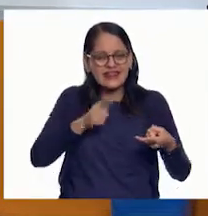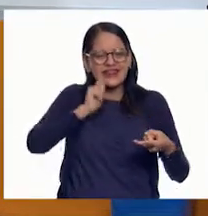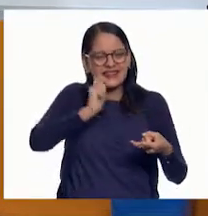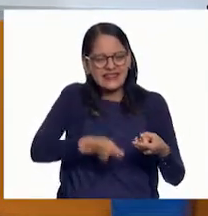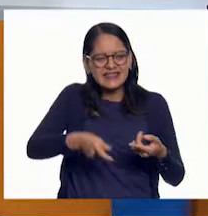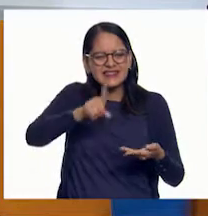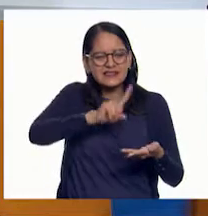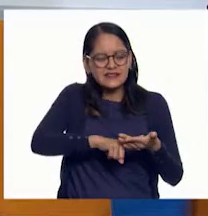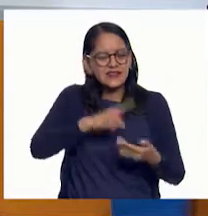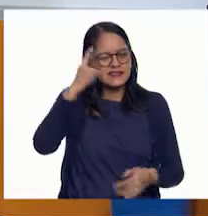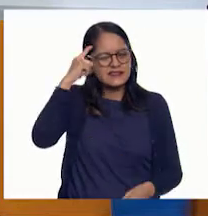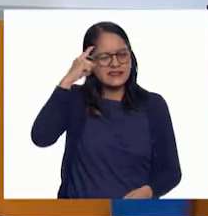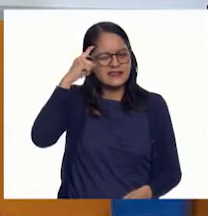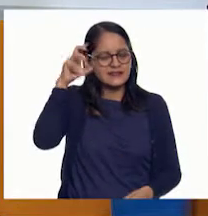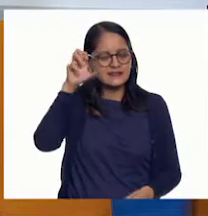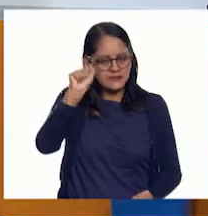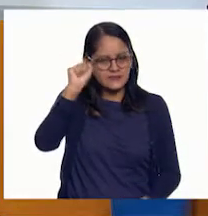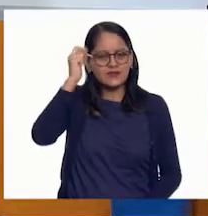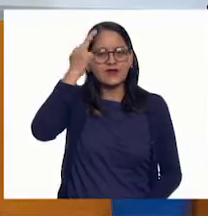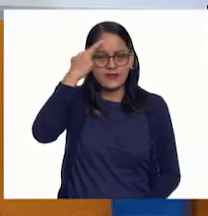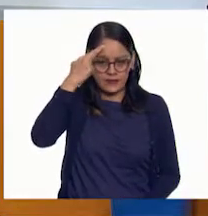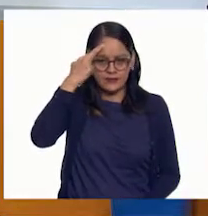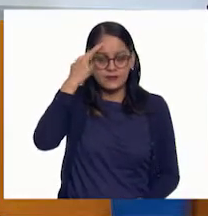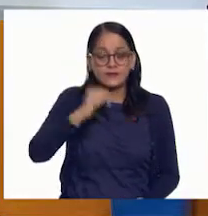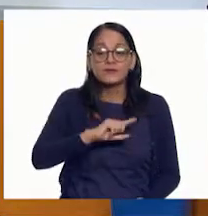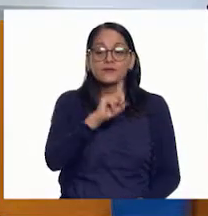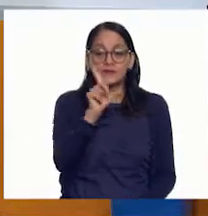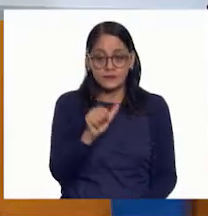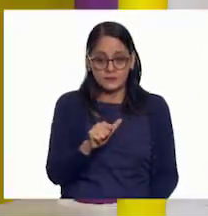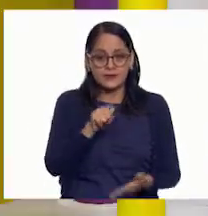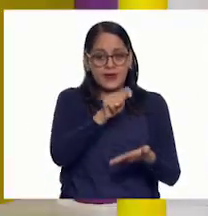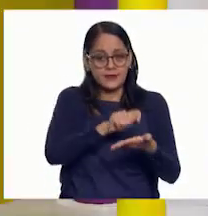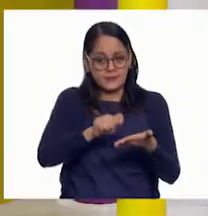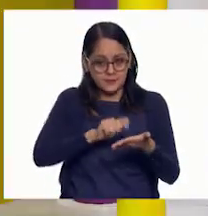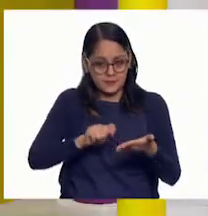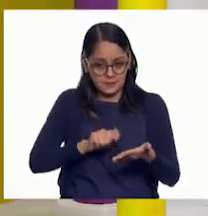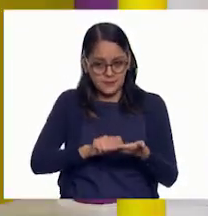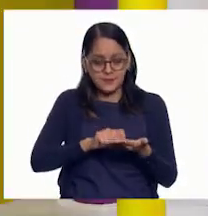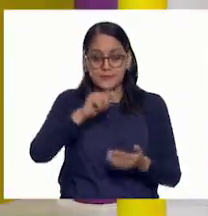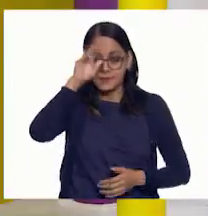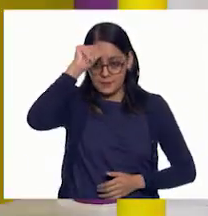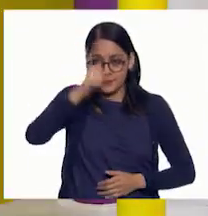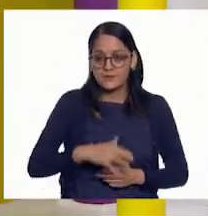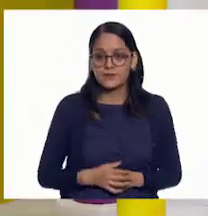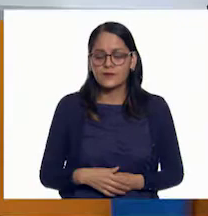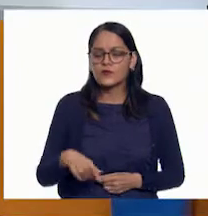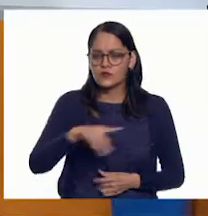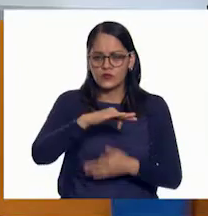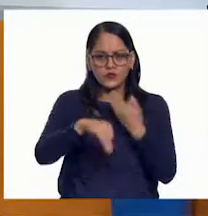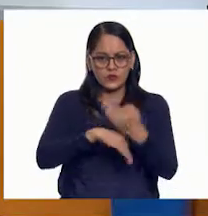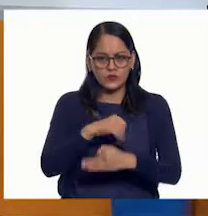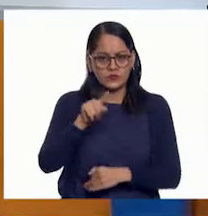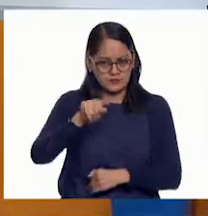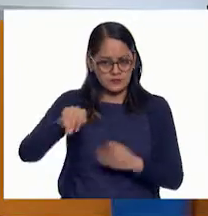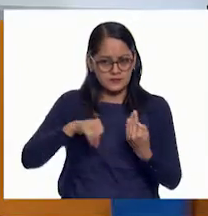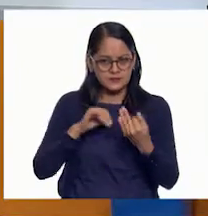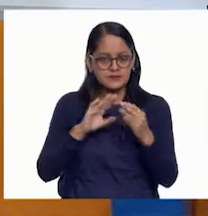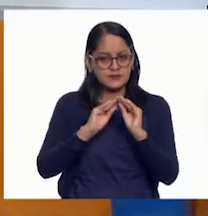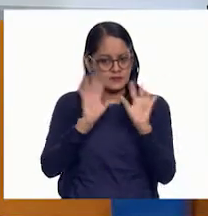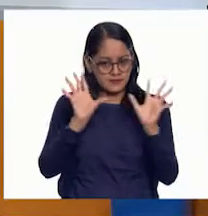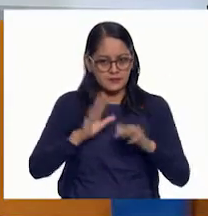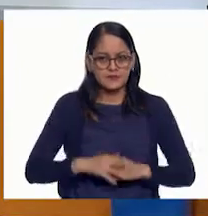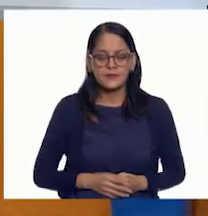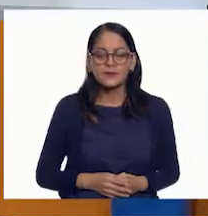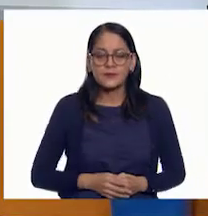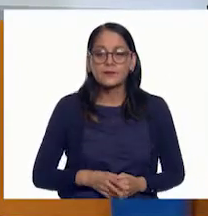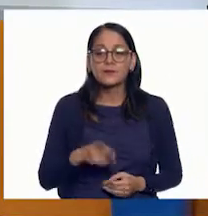se trató la historia y la vamos a ir escribiendo. Me parece muy bien. Eso lo deben de tener bien claro, ¿sale?